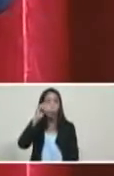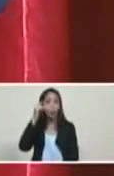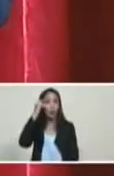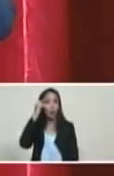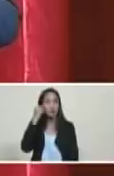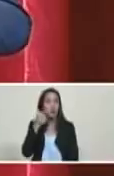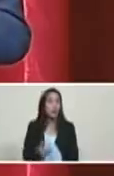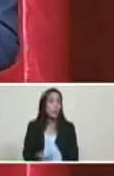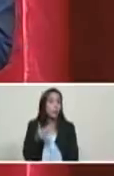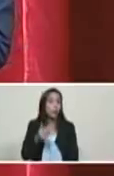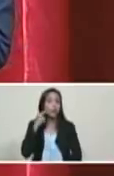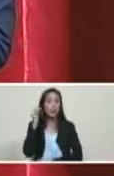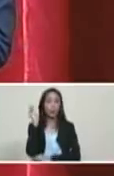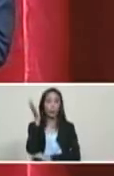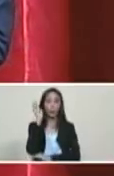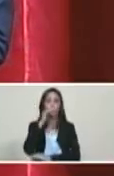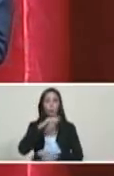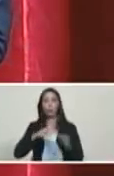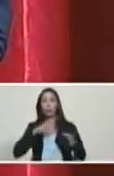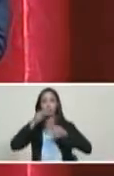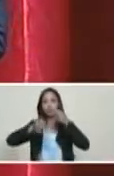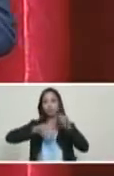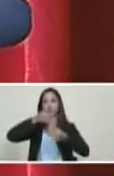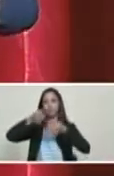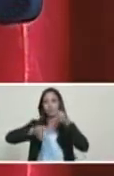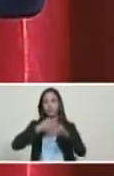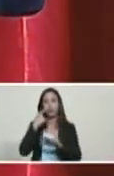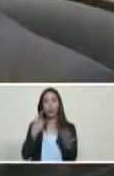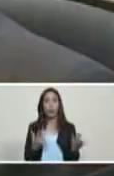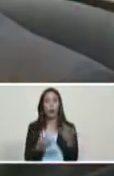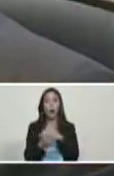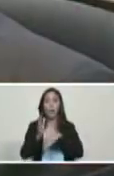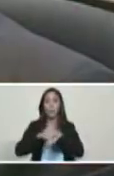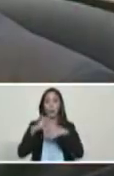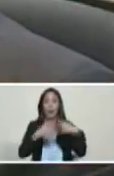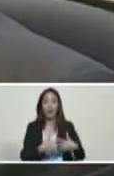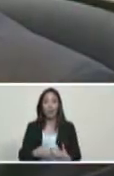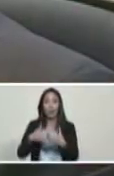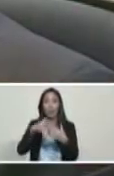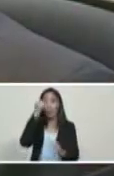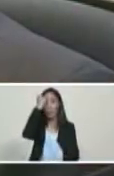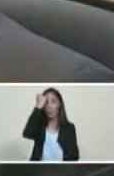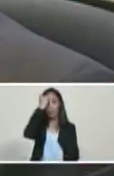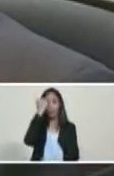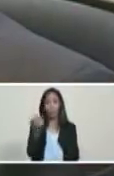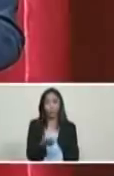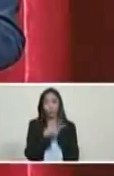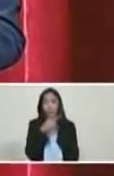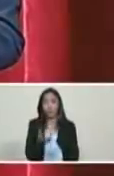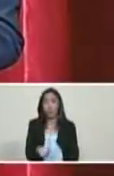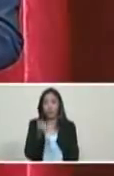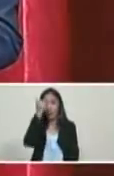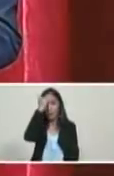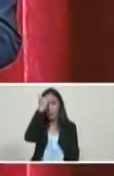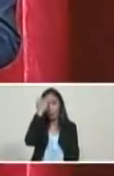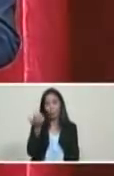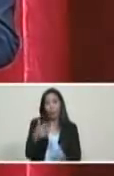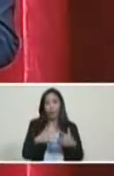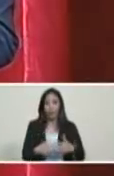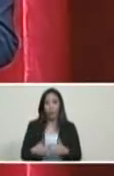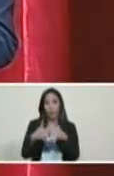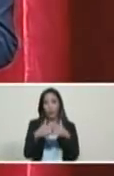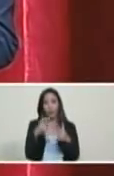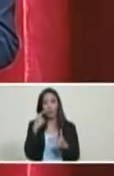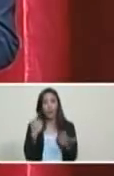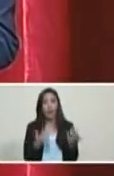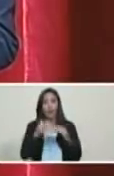pieza oratoria para comprender la brutalidad del imperialismo por un lado y comprender la